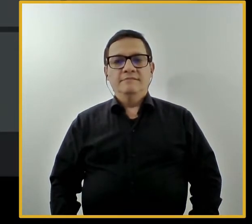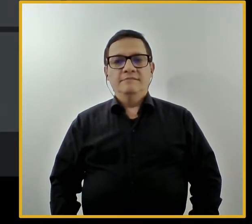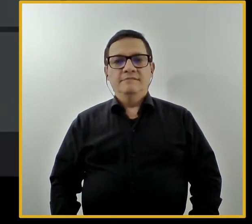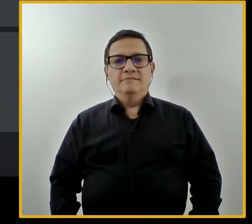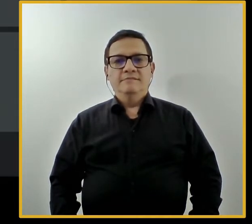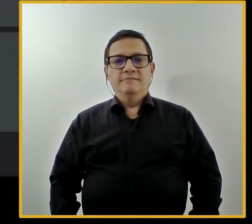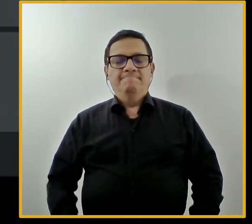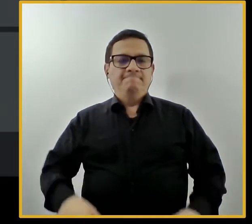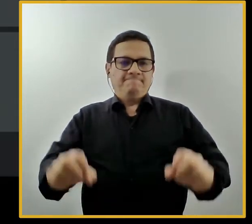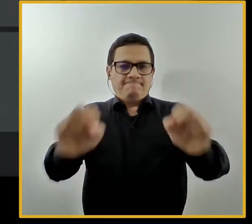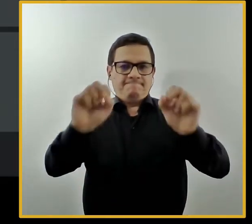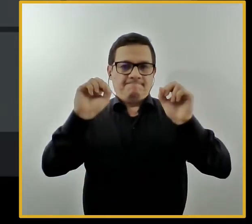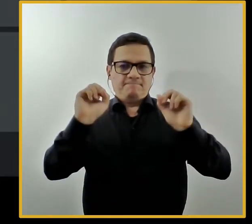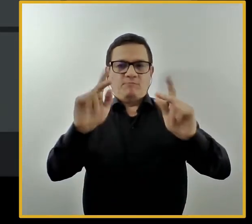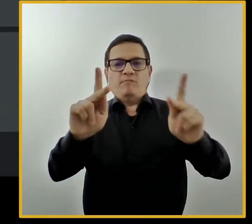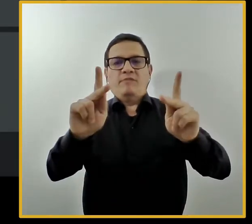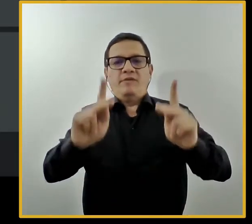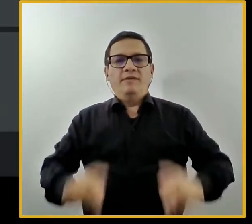Ok.